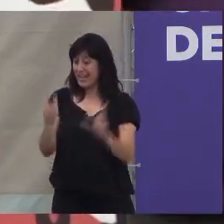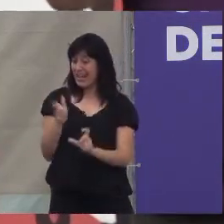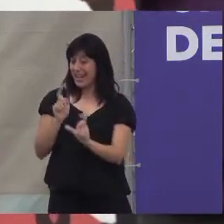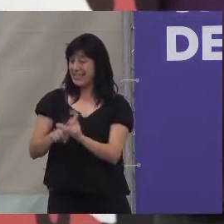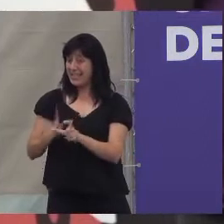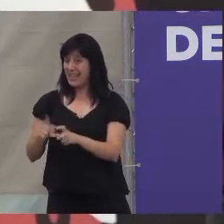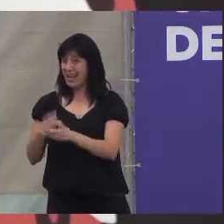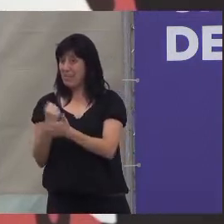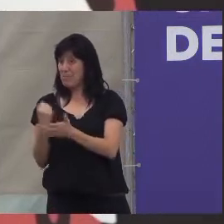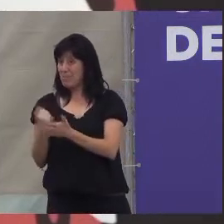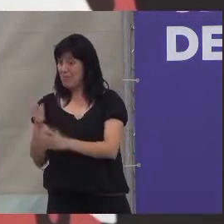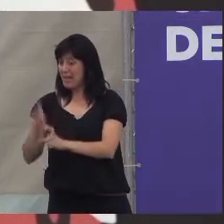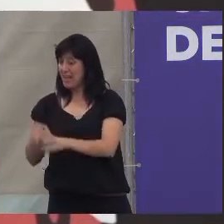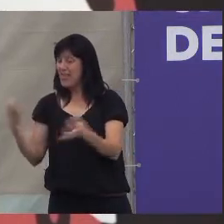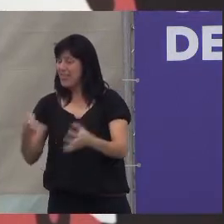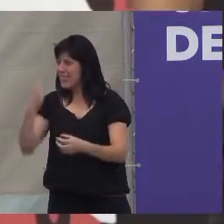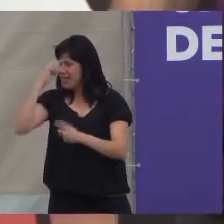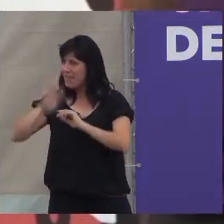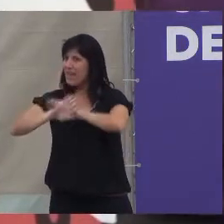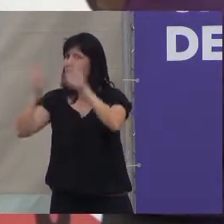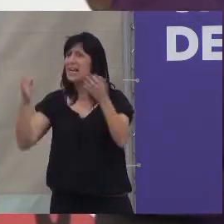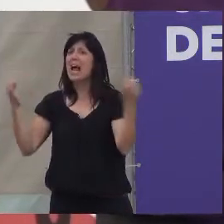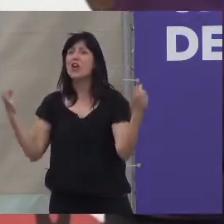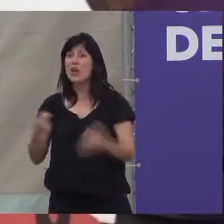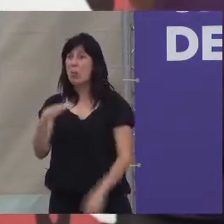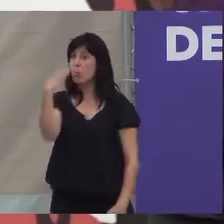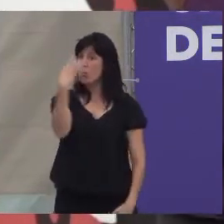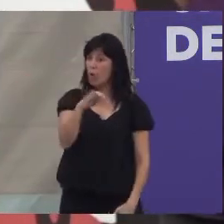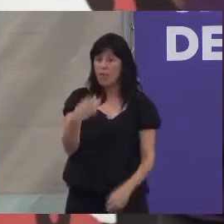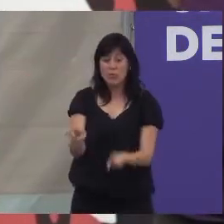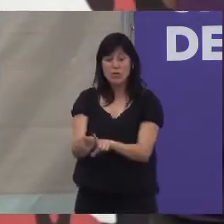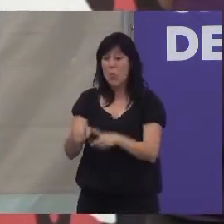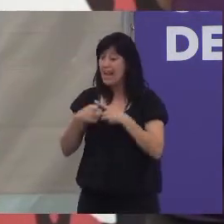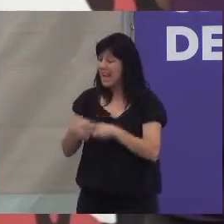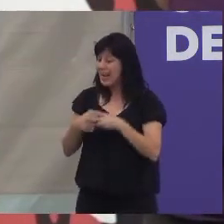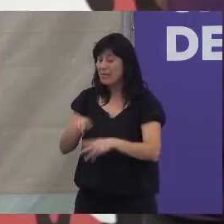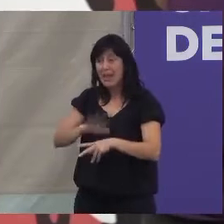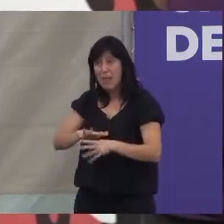consciente que Podemos es la herramienta del cambio.